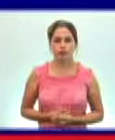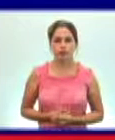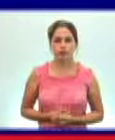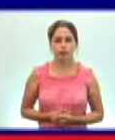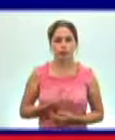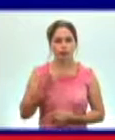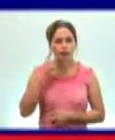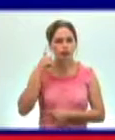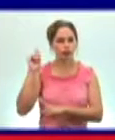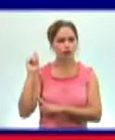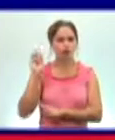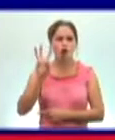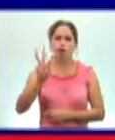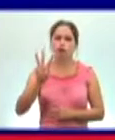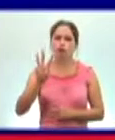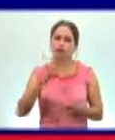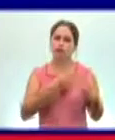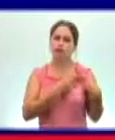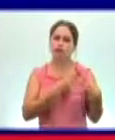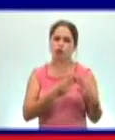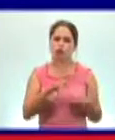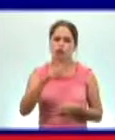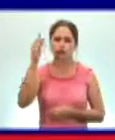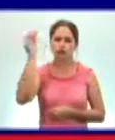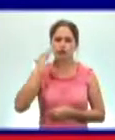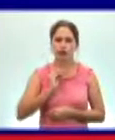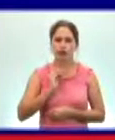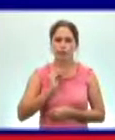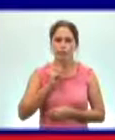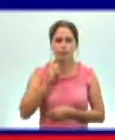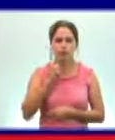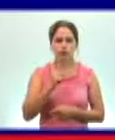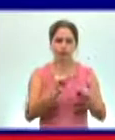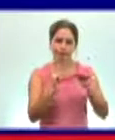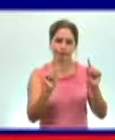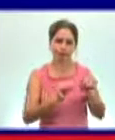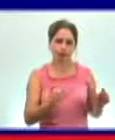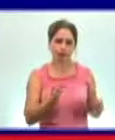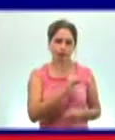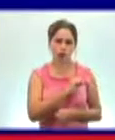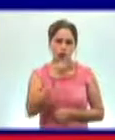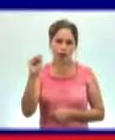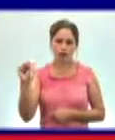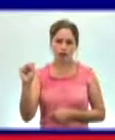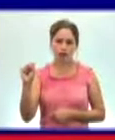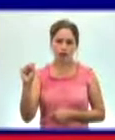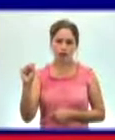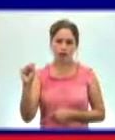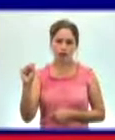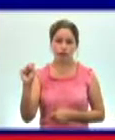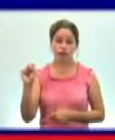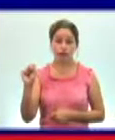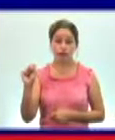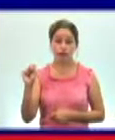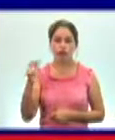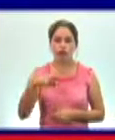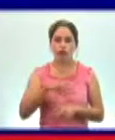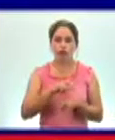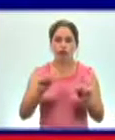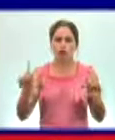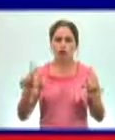en Los Tres Héroes, ustedes conocen, dio un concepto esencial sobre libertad. El concepto marxista de libertad